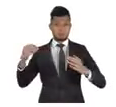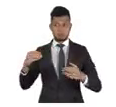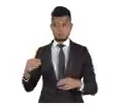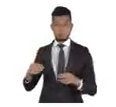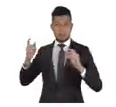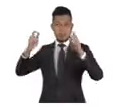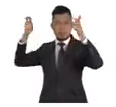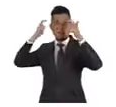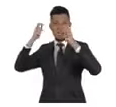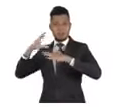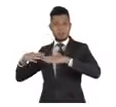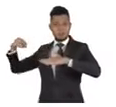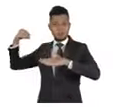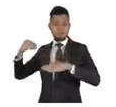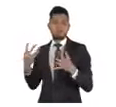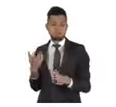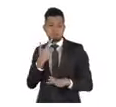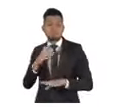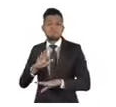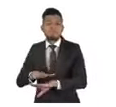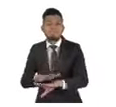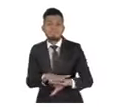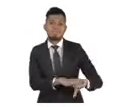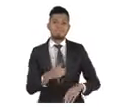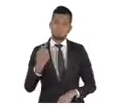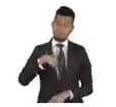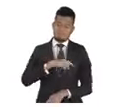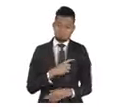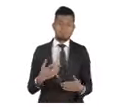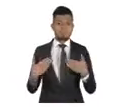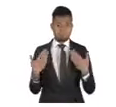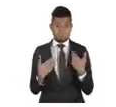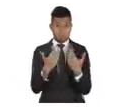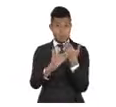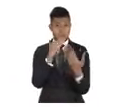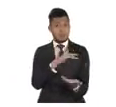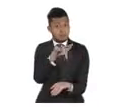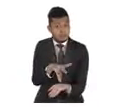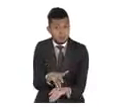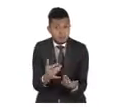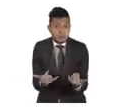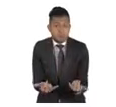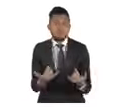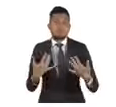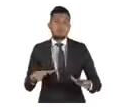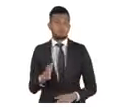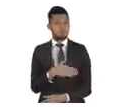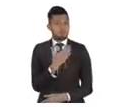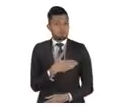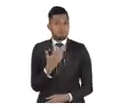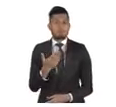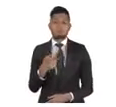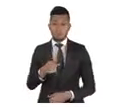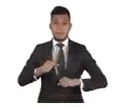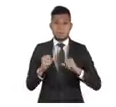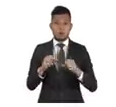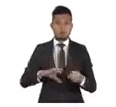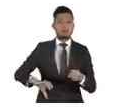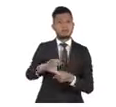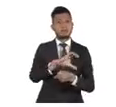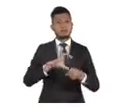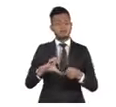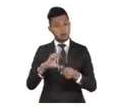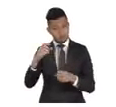Suecia les queremos decir que estamos muy complacidos de esta invitación. Es una apuesta muy valiosa de Bogotá.